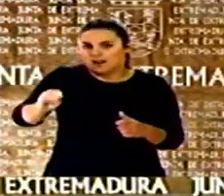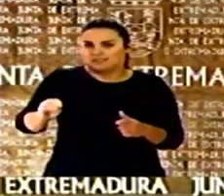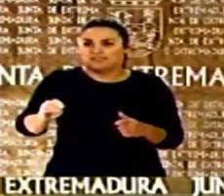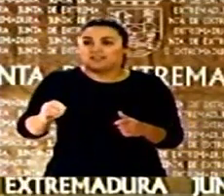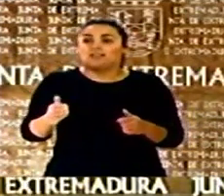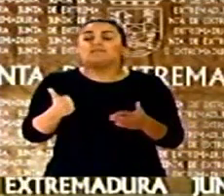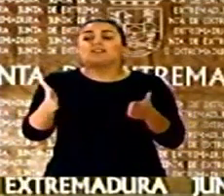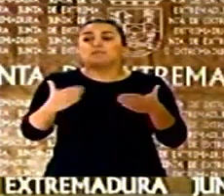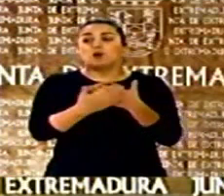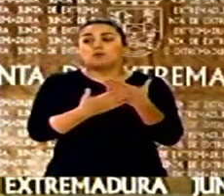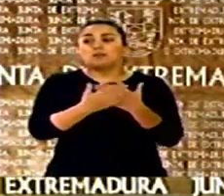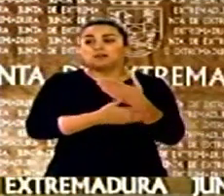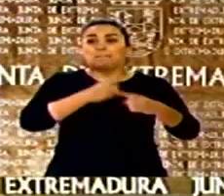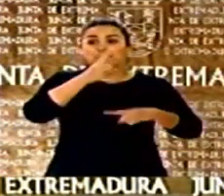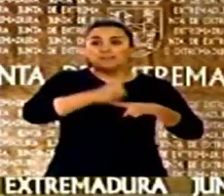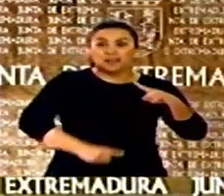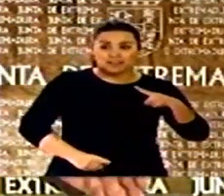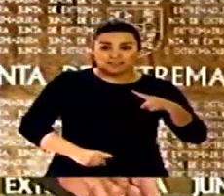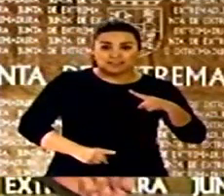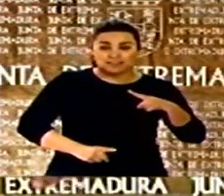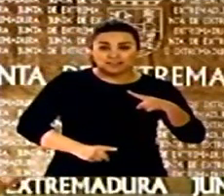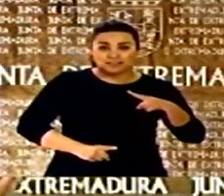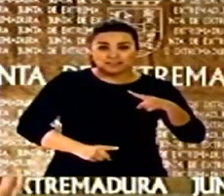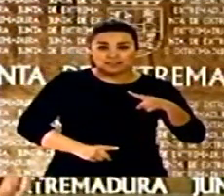encontrado desde el punto de vista presupuestario, ¿no?